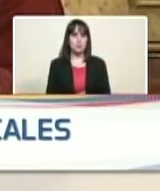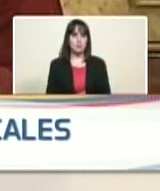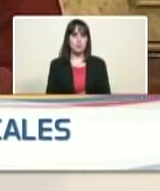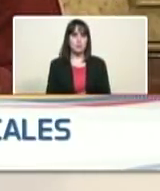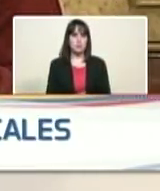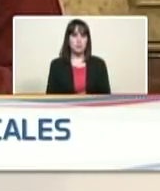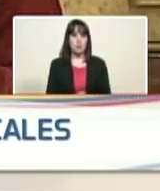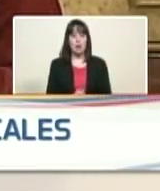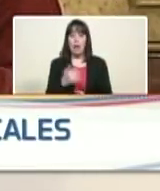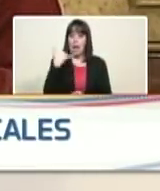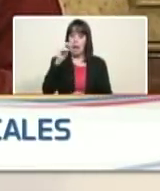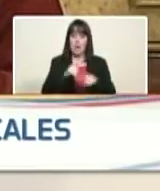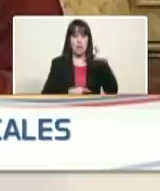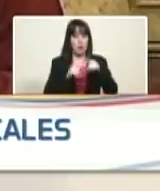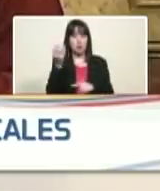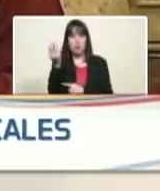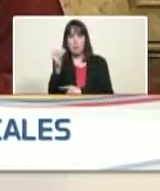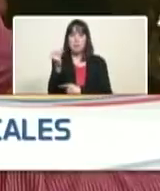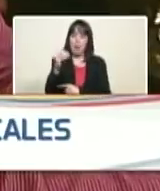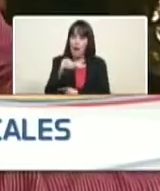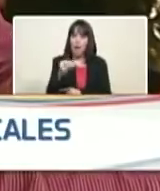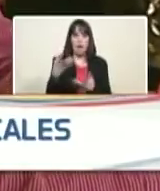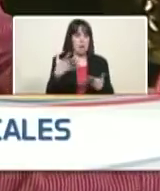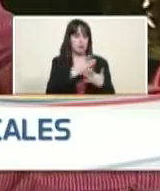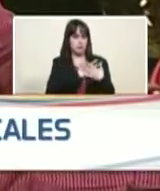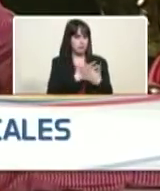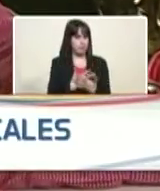Que hay cosas que agregar, bienvenida.